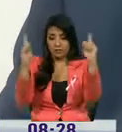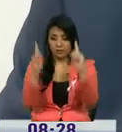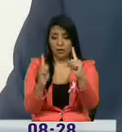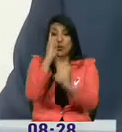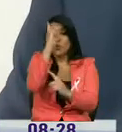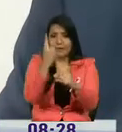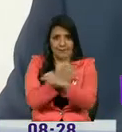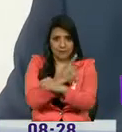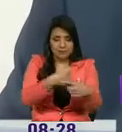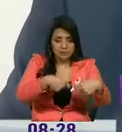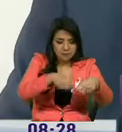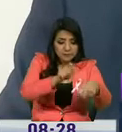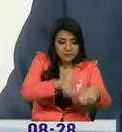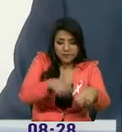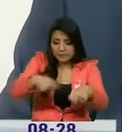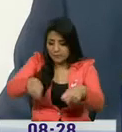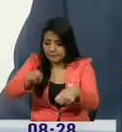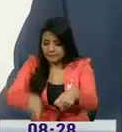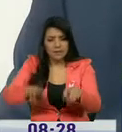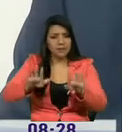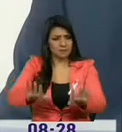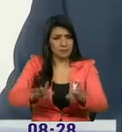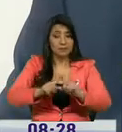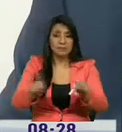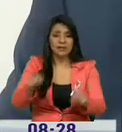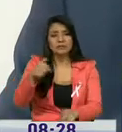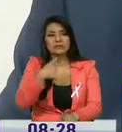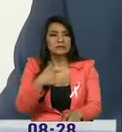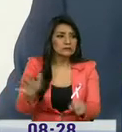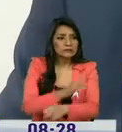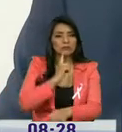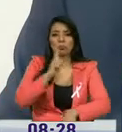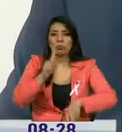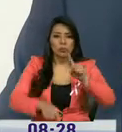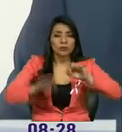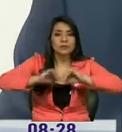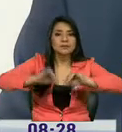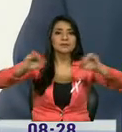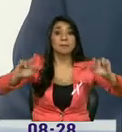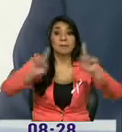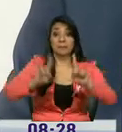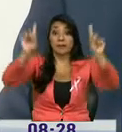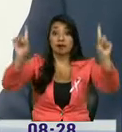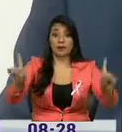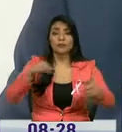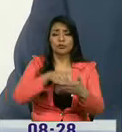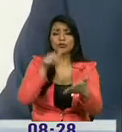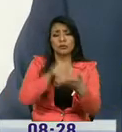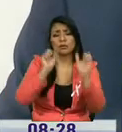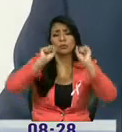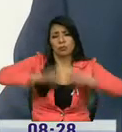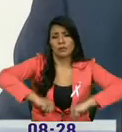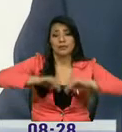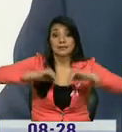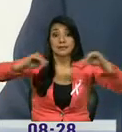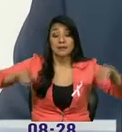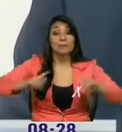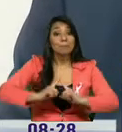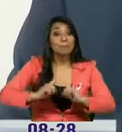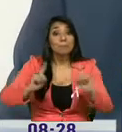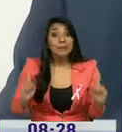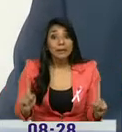Si las personas necesitan que se haga por separado, este reconocimiento de firma el notario también lo puede autorizar por separado,